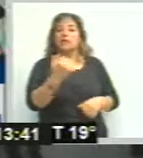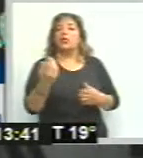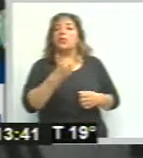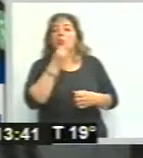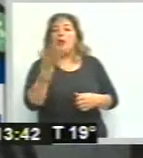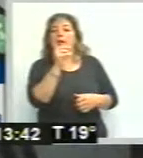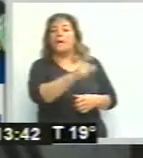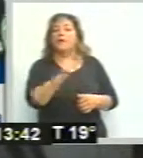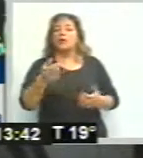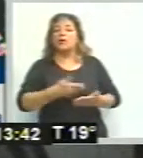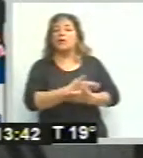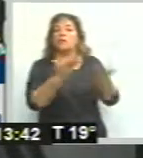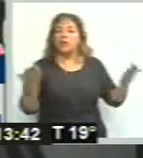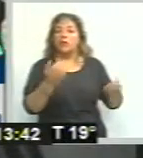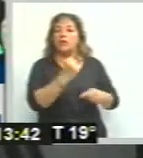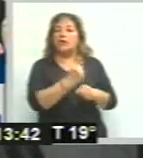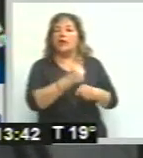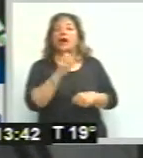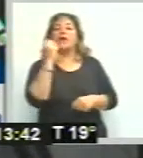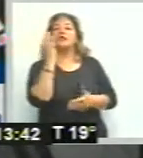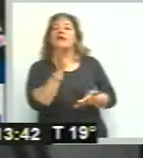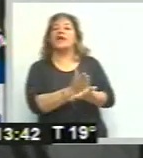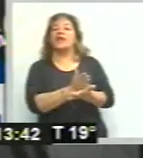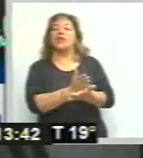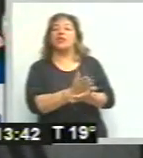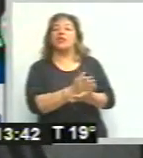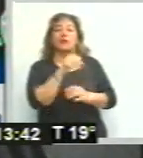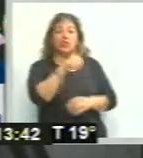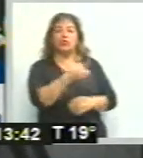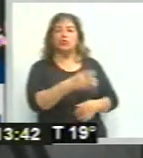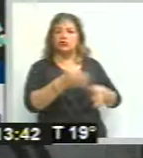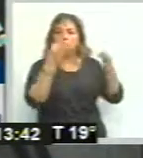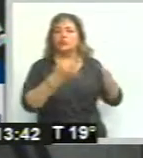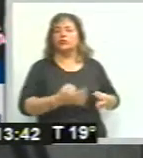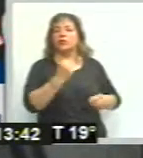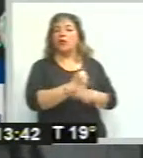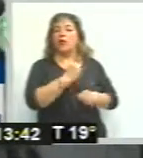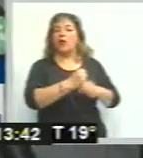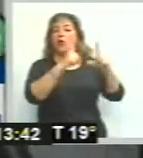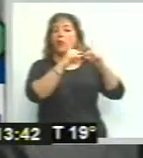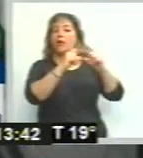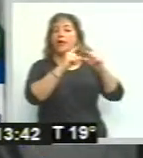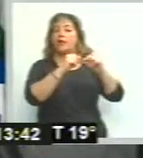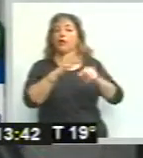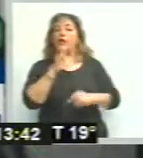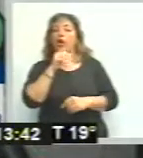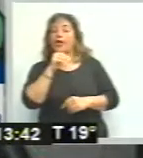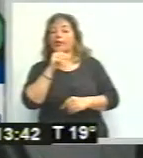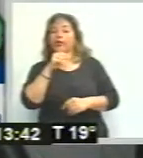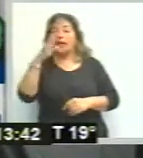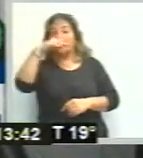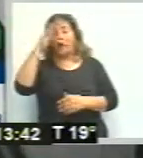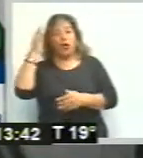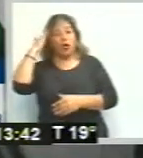los derechos públicos que se llaman, y eso garantiza la estabilidad laboral como lo establece el artículo 14 de nuestra Constitución Nacional